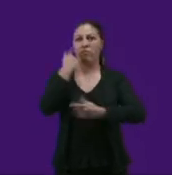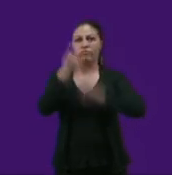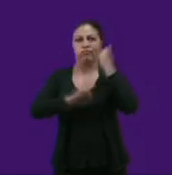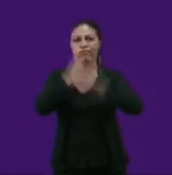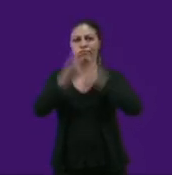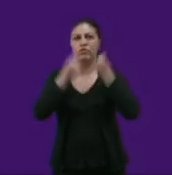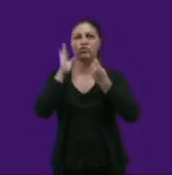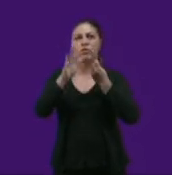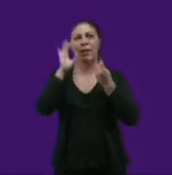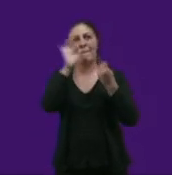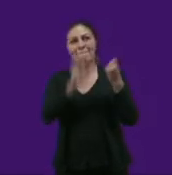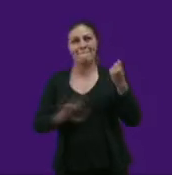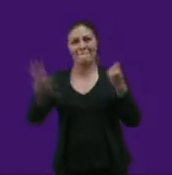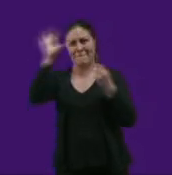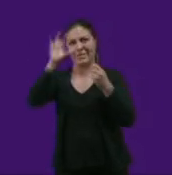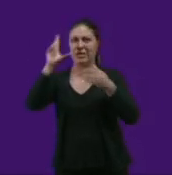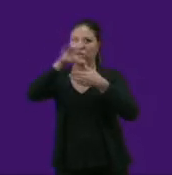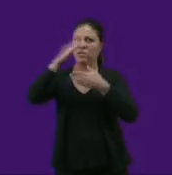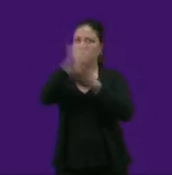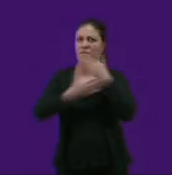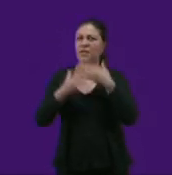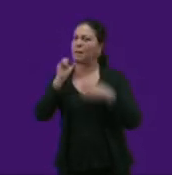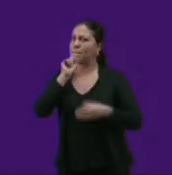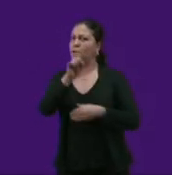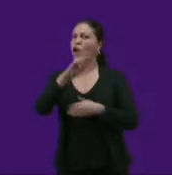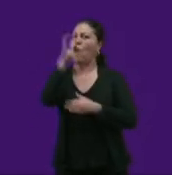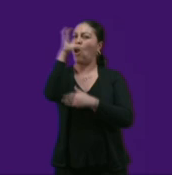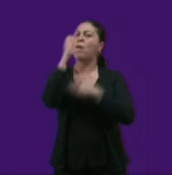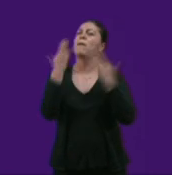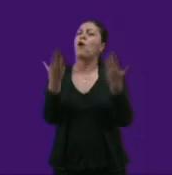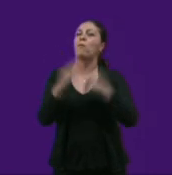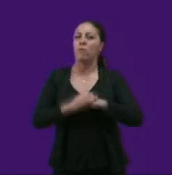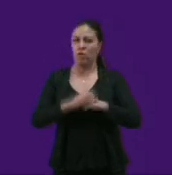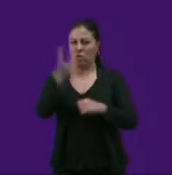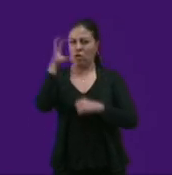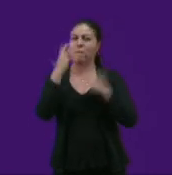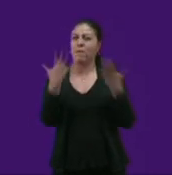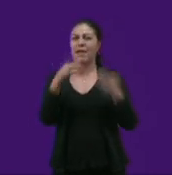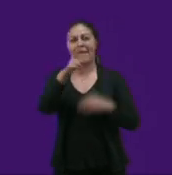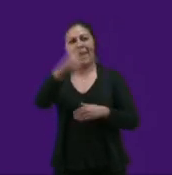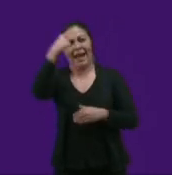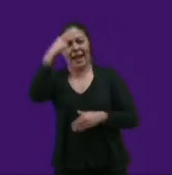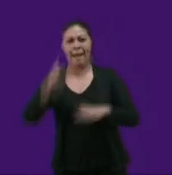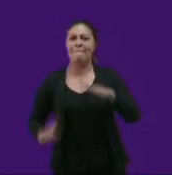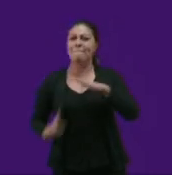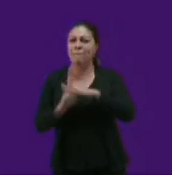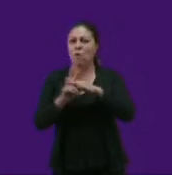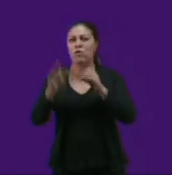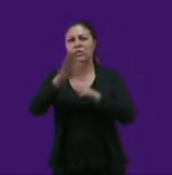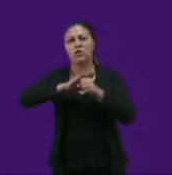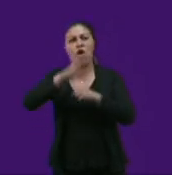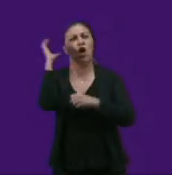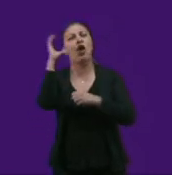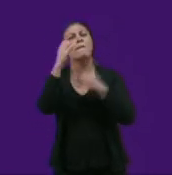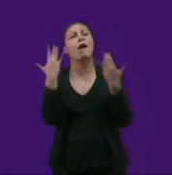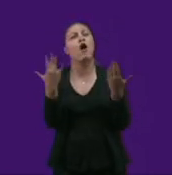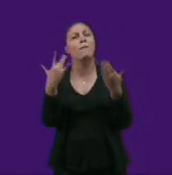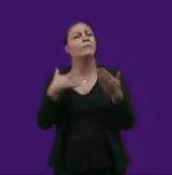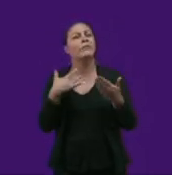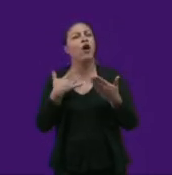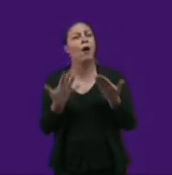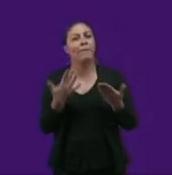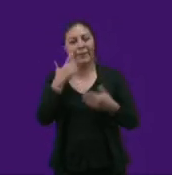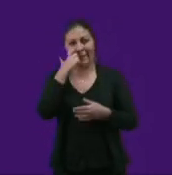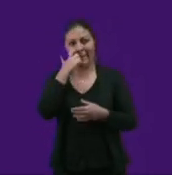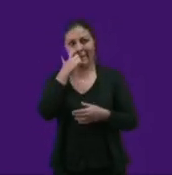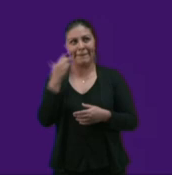países en Latinoamérica, ¿cómo está Colombia? ¿Quién es Colombia? Dentro de los hijitos, ¿qué venimos siendo? ¿Qué tipo de hermanitos somos?